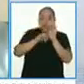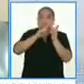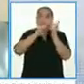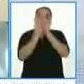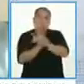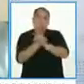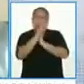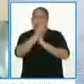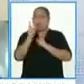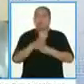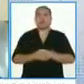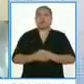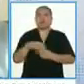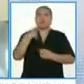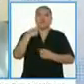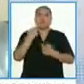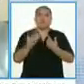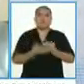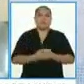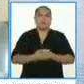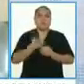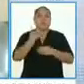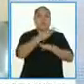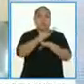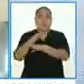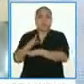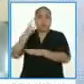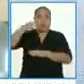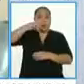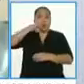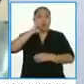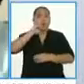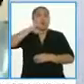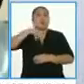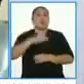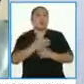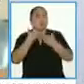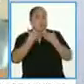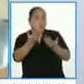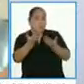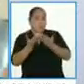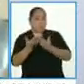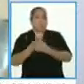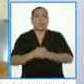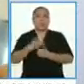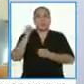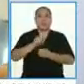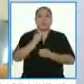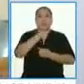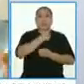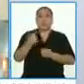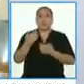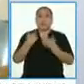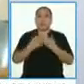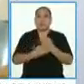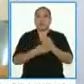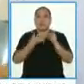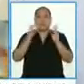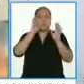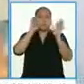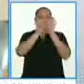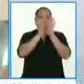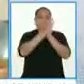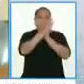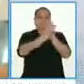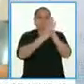Cuéntenos. ¿Qué tal? Buenas tardes, María de Jesús. Gracias por la invitación. Justo si tienes una de las gráficas que les